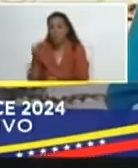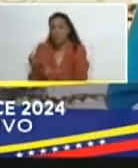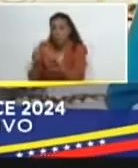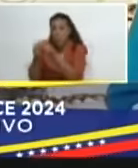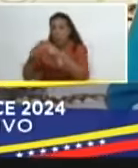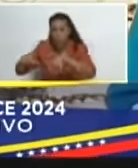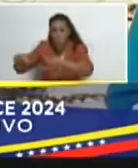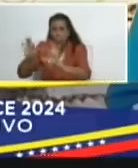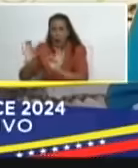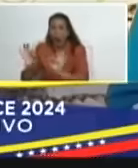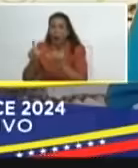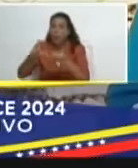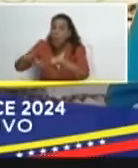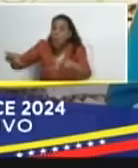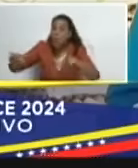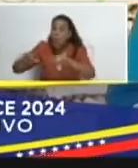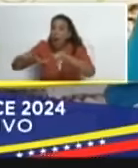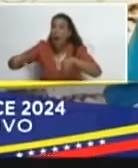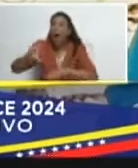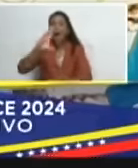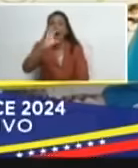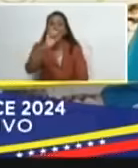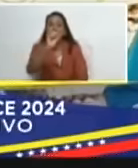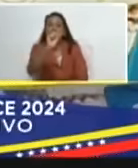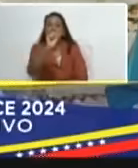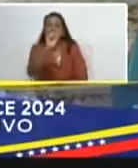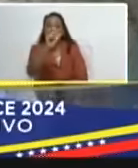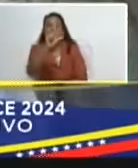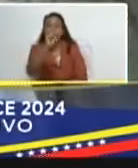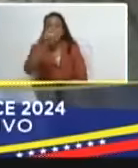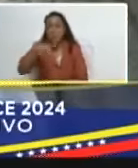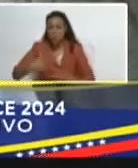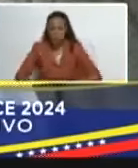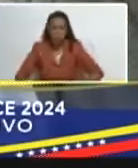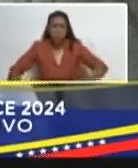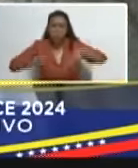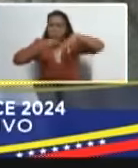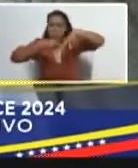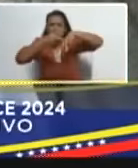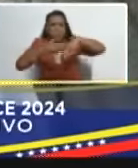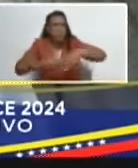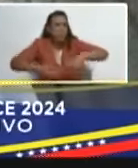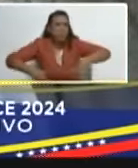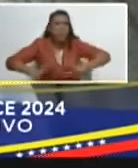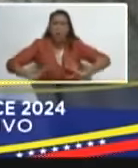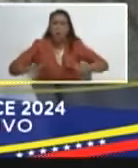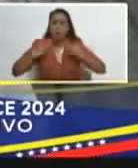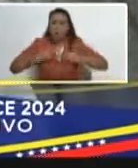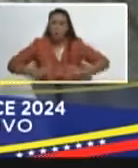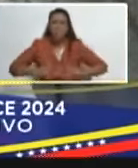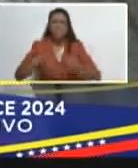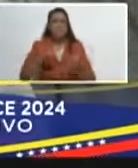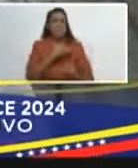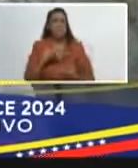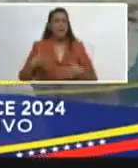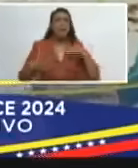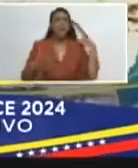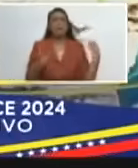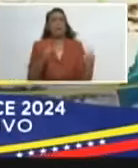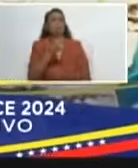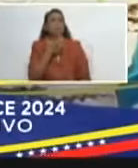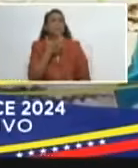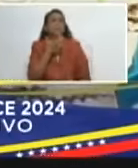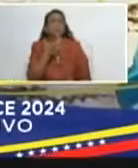Ahí entonces el saloncito y uno estaba tranquilo porque estaba en chores en mi casa y con mi franelita blanca. Me ponía